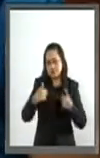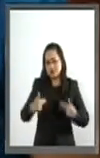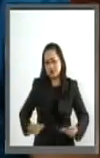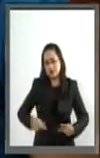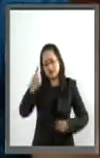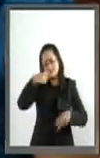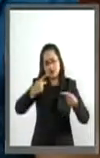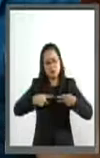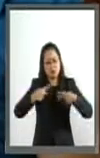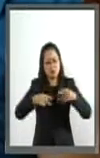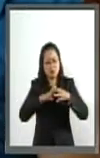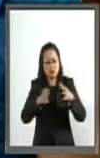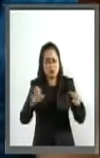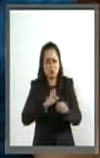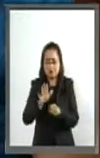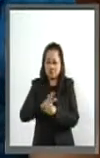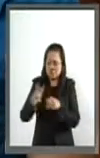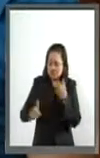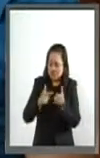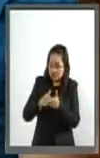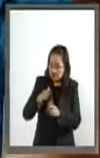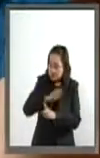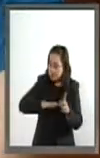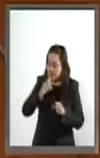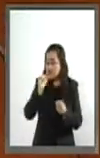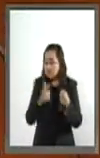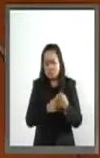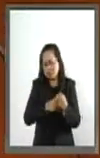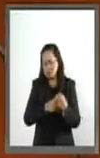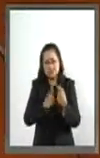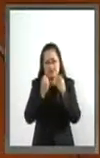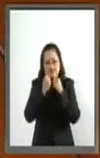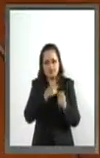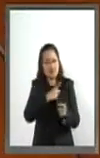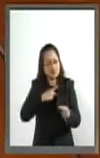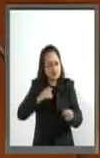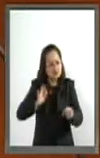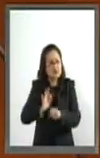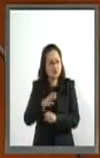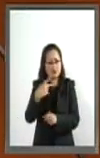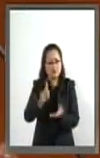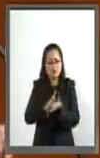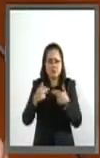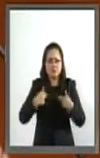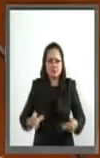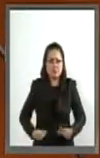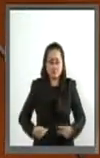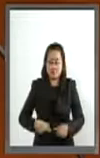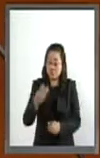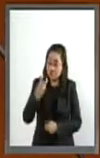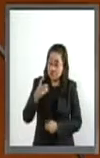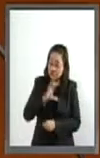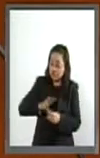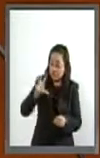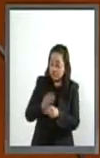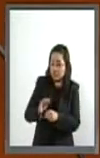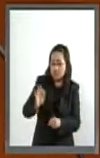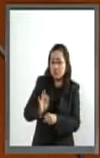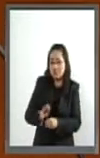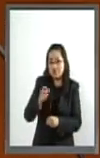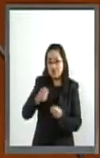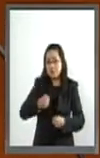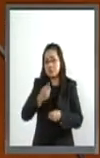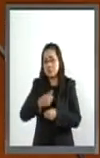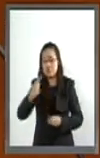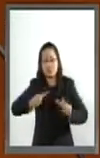migrantes independientemente de su situación. Esto permite fortalecer la protección de los derechos y la seguridad de los